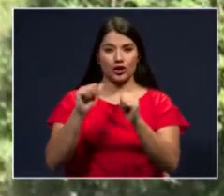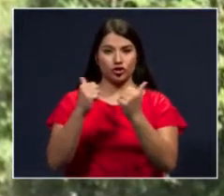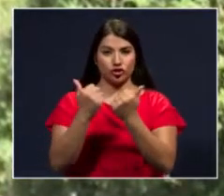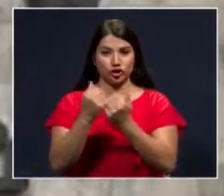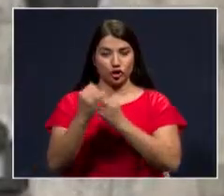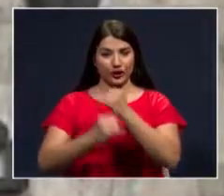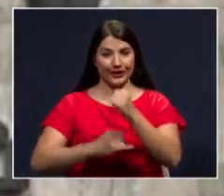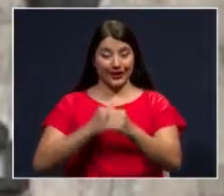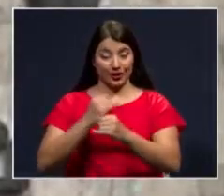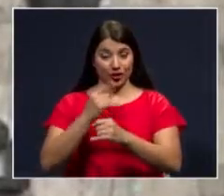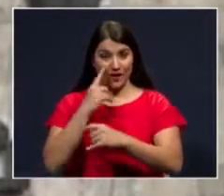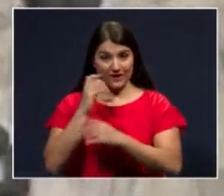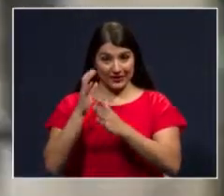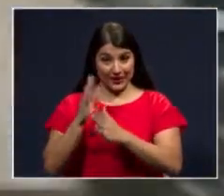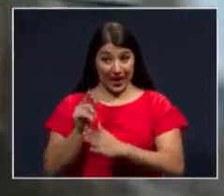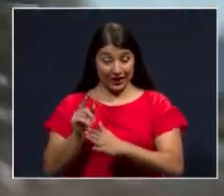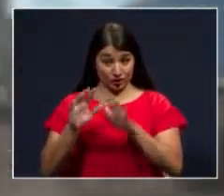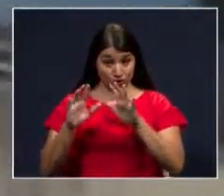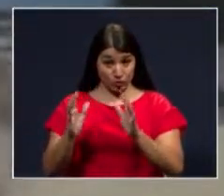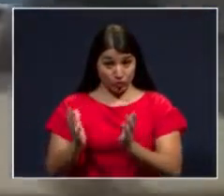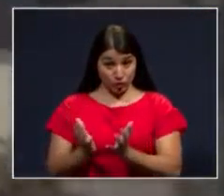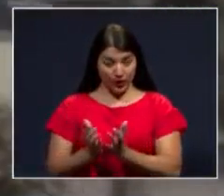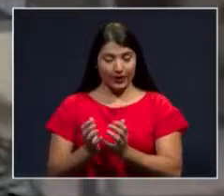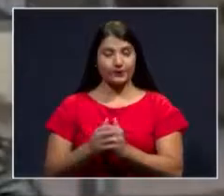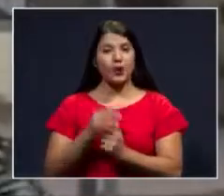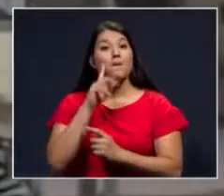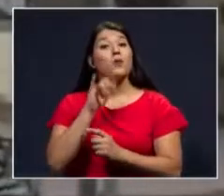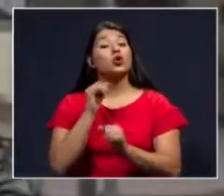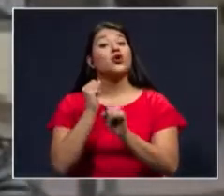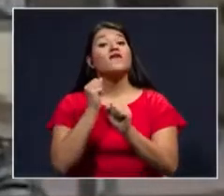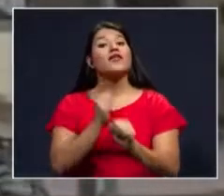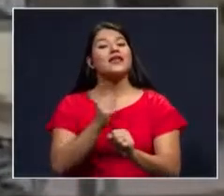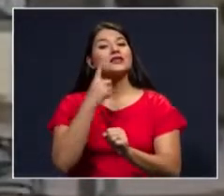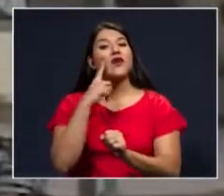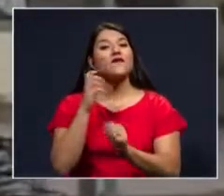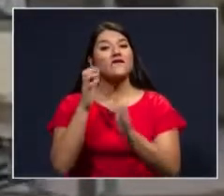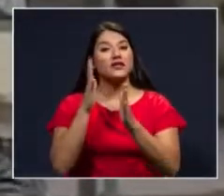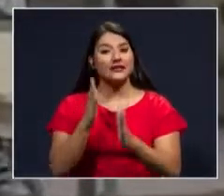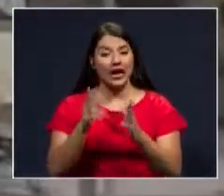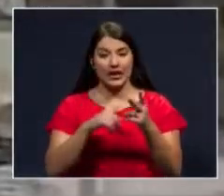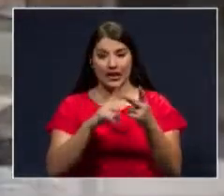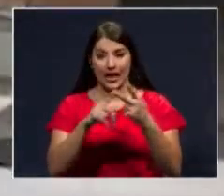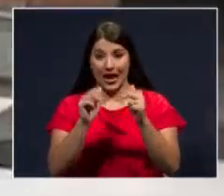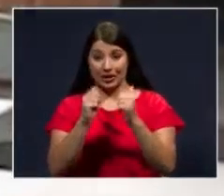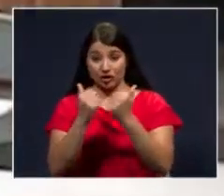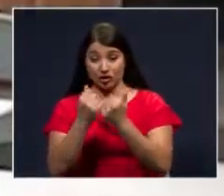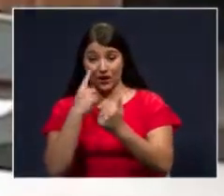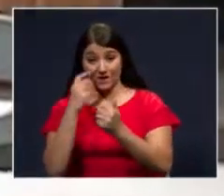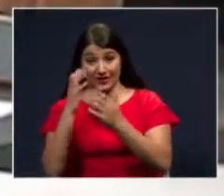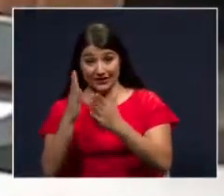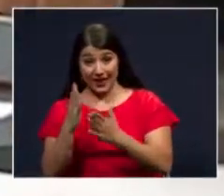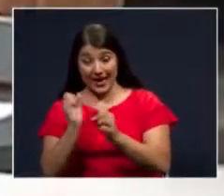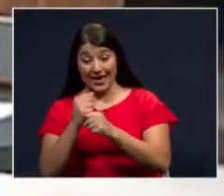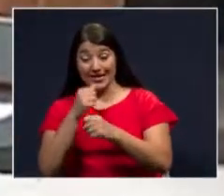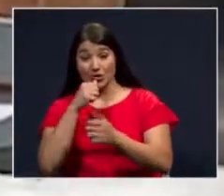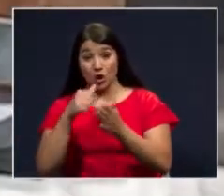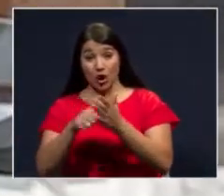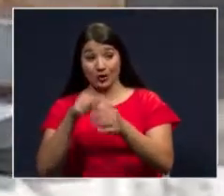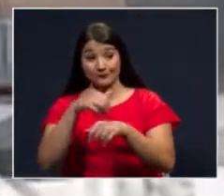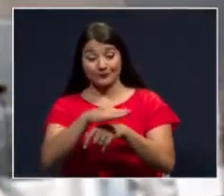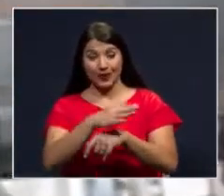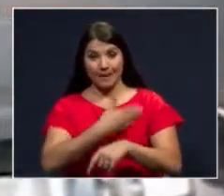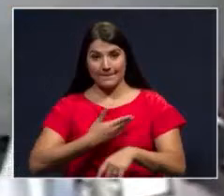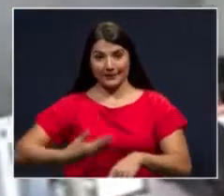nivel mundial. Esa es una de las razones por las que la Federación de Fiscales y la Asociación de Fiscales envió una carta al presidente de la